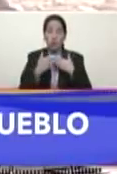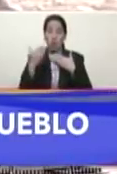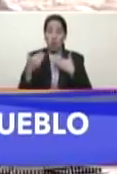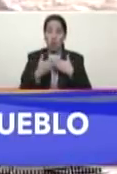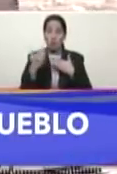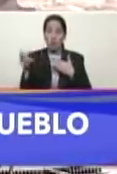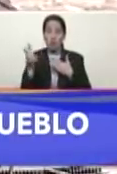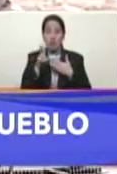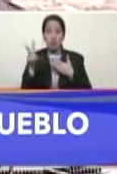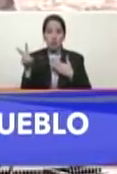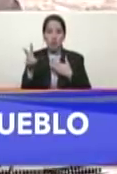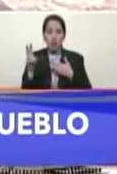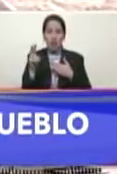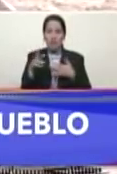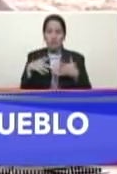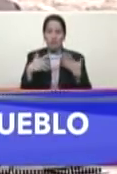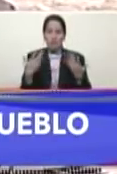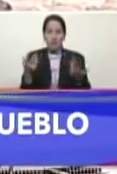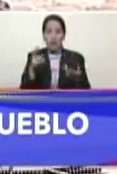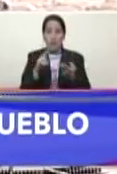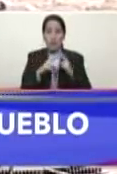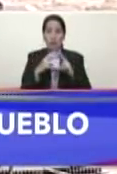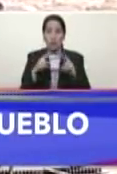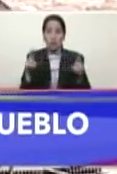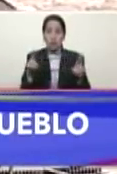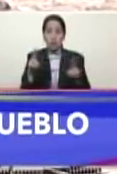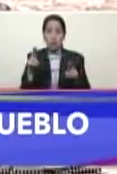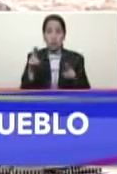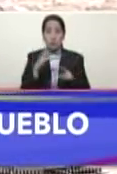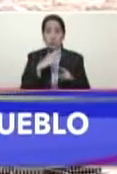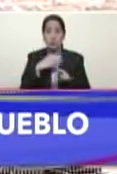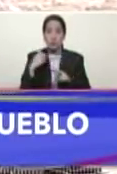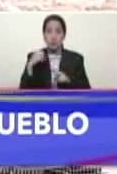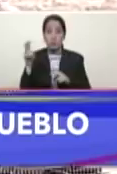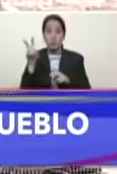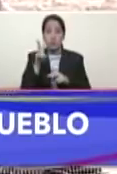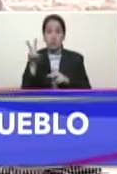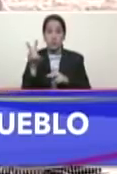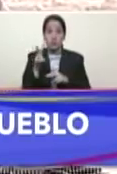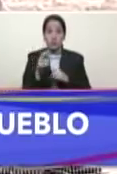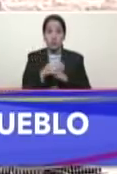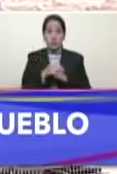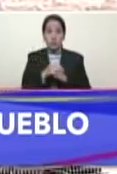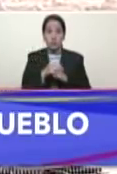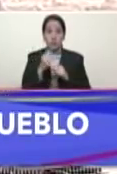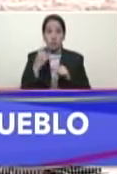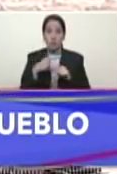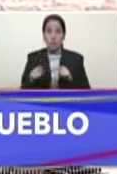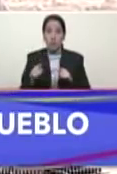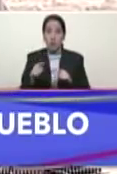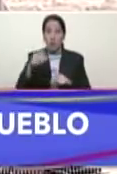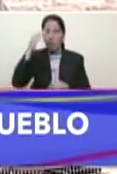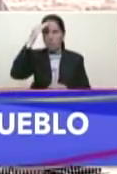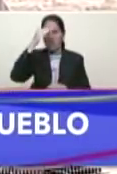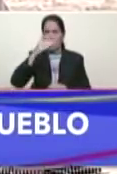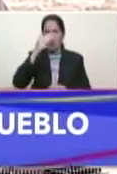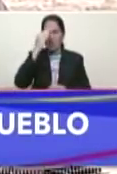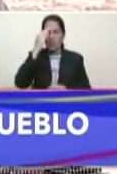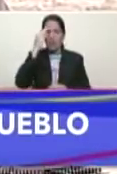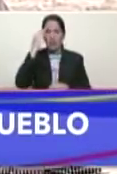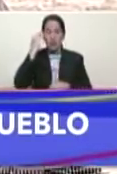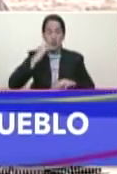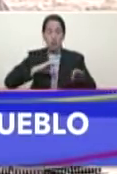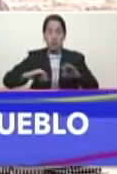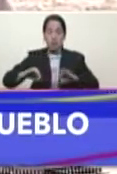paz, quiere la paz, quiere el entendimiento y la concordia, pero las fuerzas militares están preparadas para defender